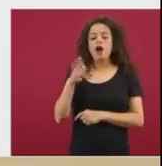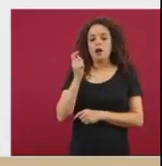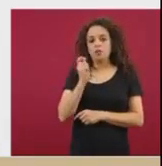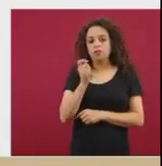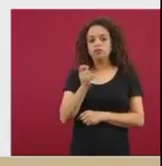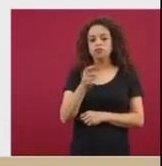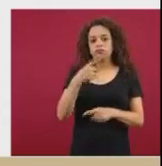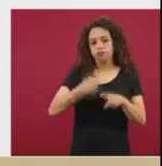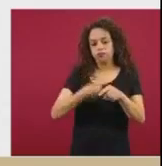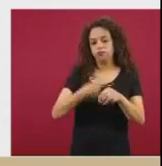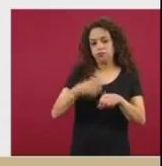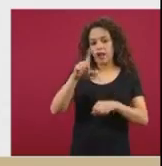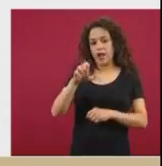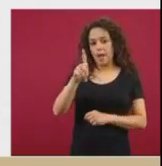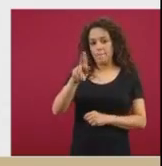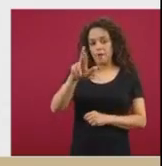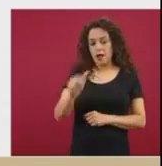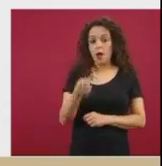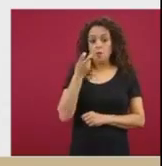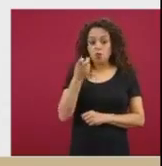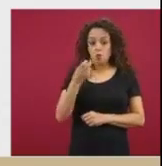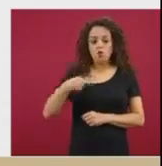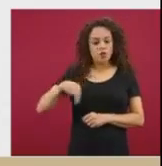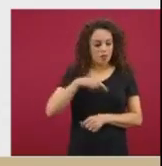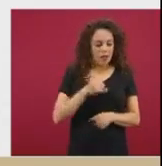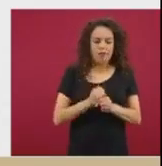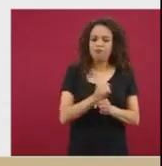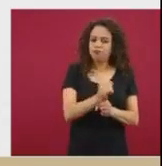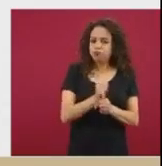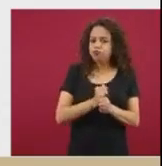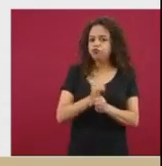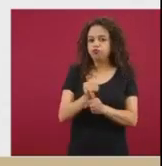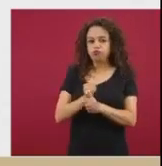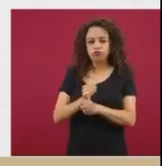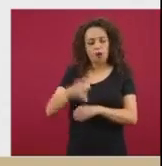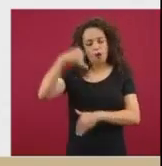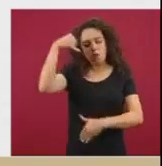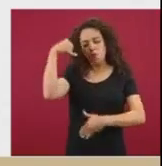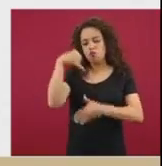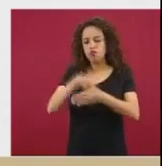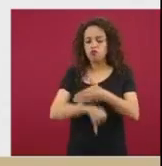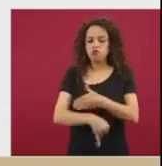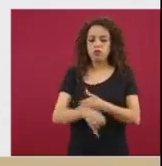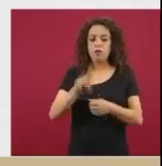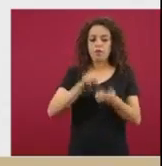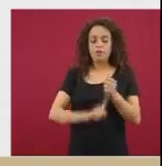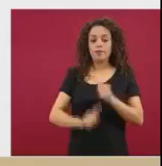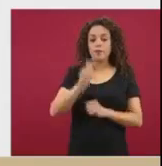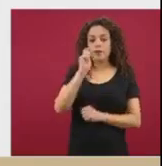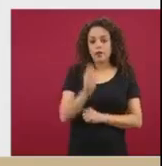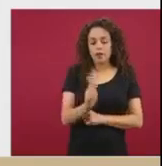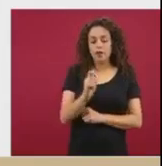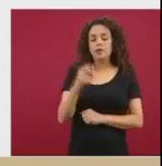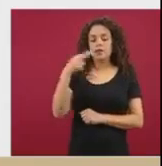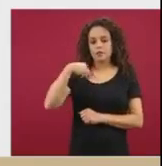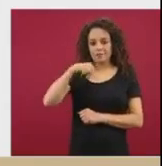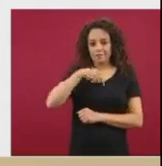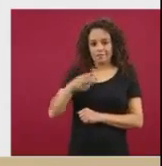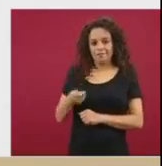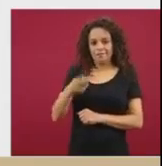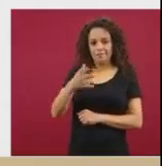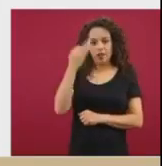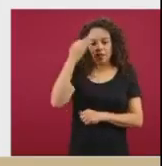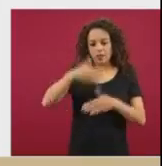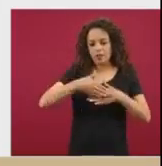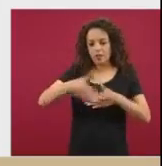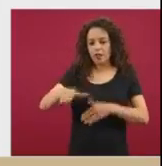nosotros hacemos actividades intensivas dentro del programa nacional, que nosotros denominamos jornadas dermatológicas. Lo hace cada